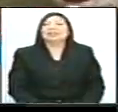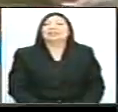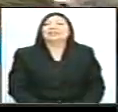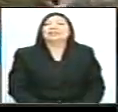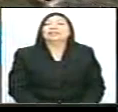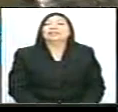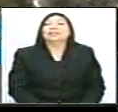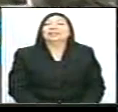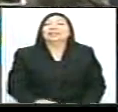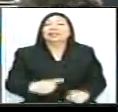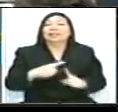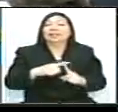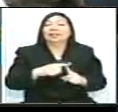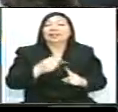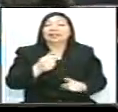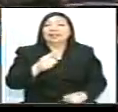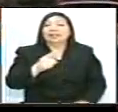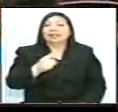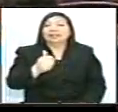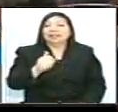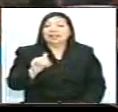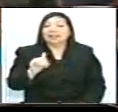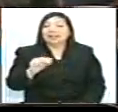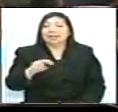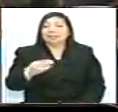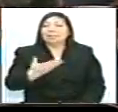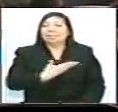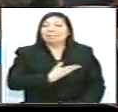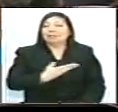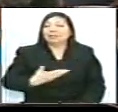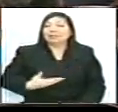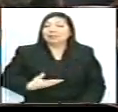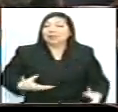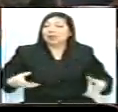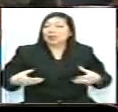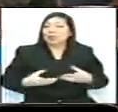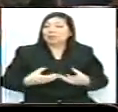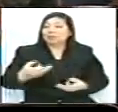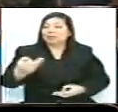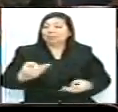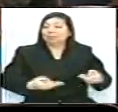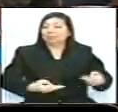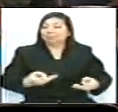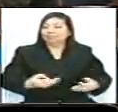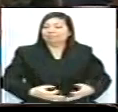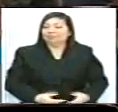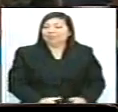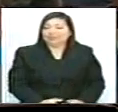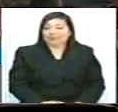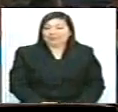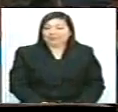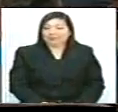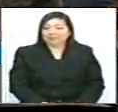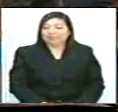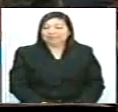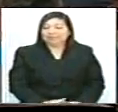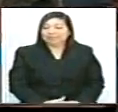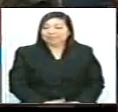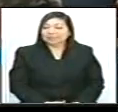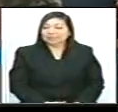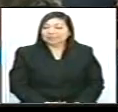Liliana Milagros Takayama Jiménez, presidenta de la Comisión de Presupuesto y Cuenta General de la República, quien